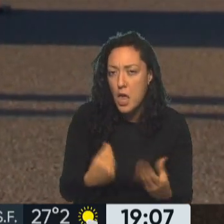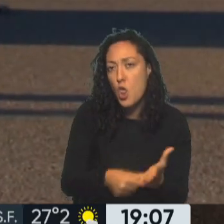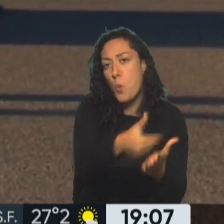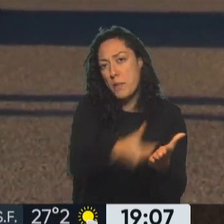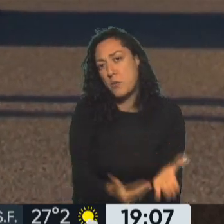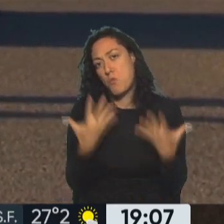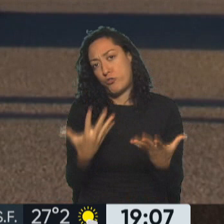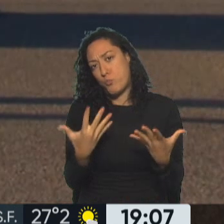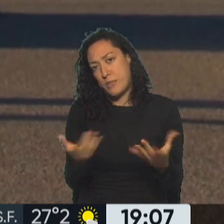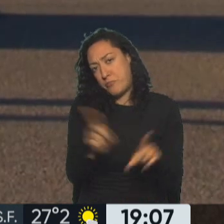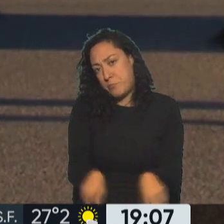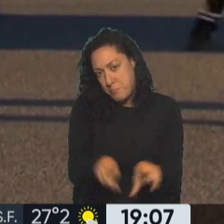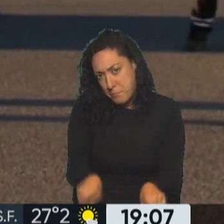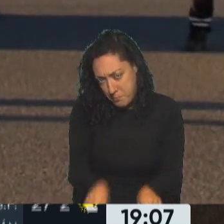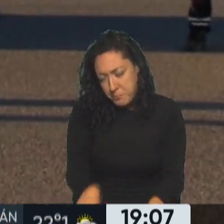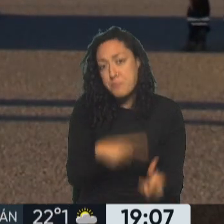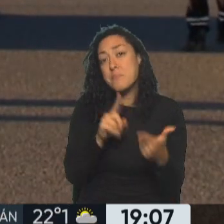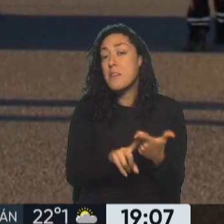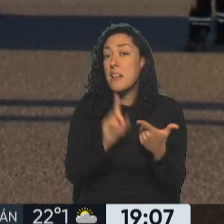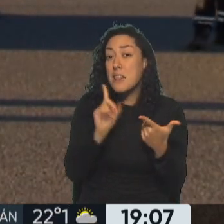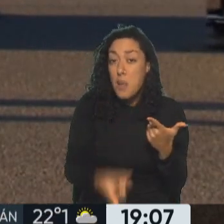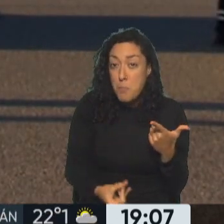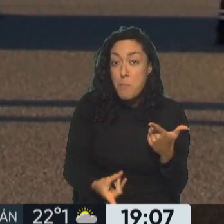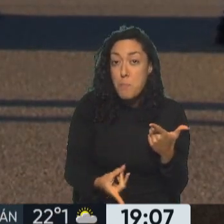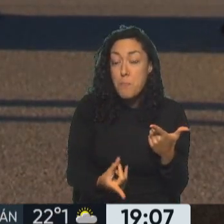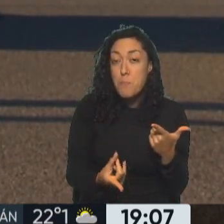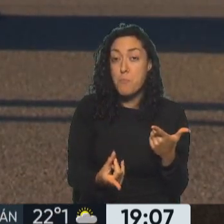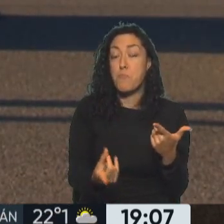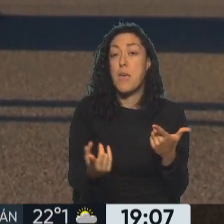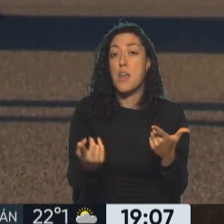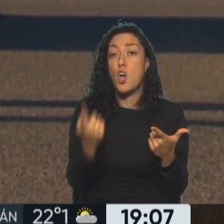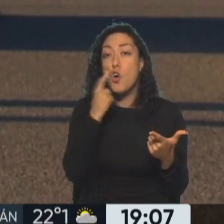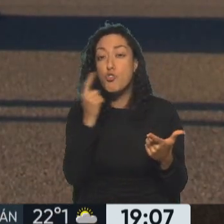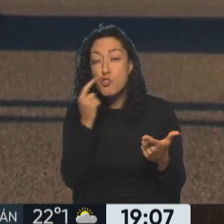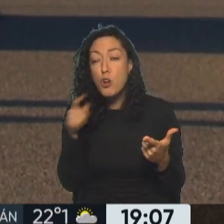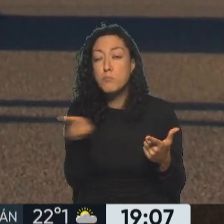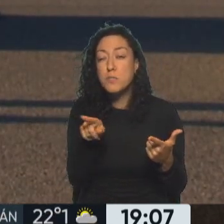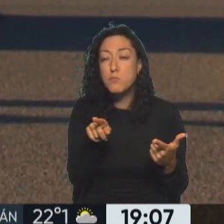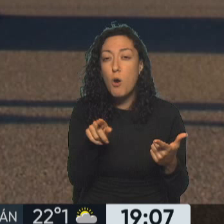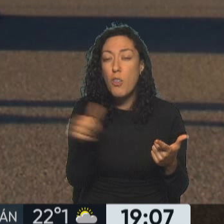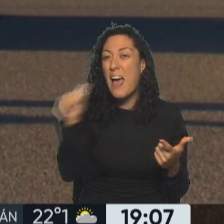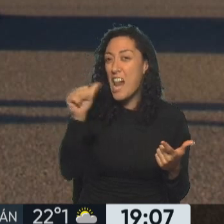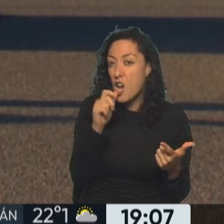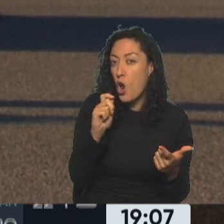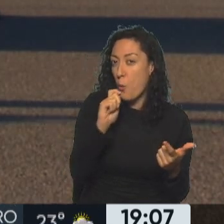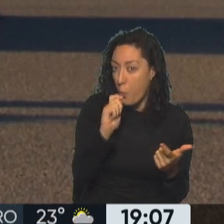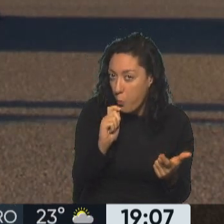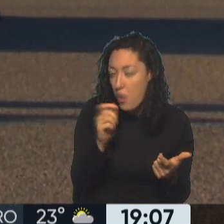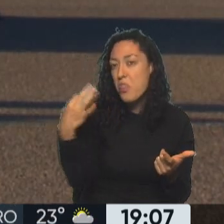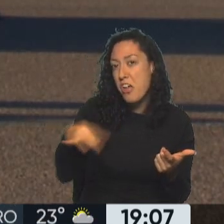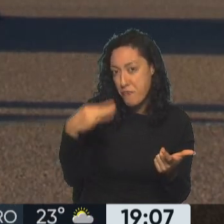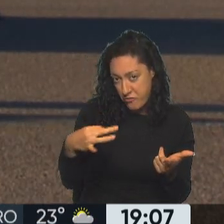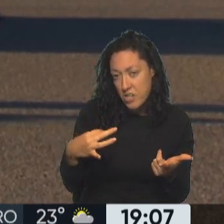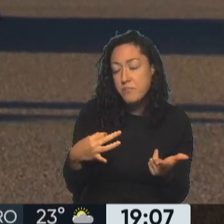documentación, que es habitual, pero a su vez también se les hace un control de alcoholemia.